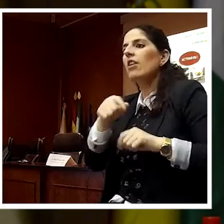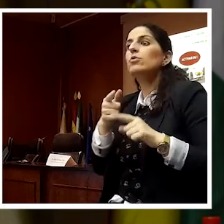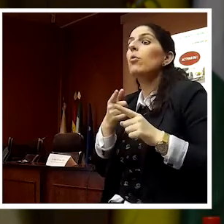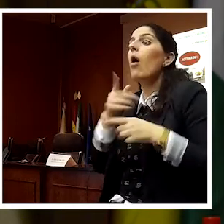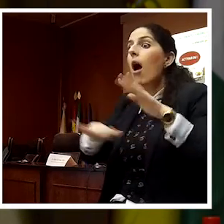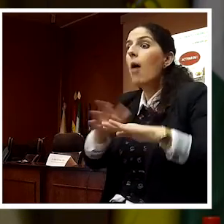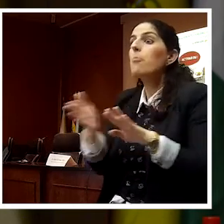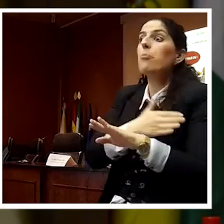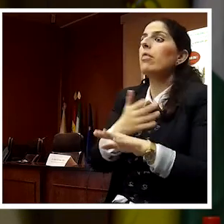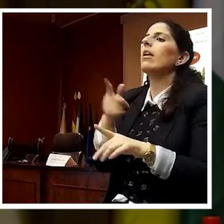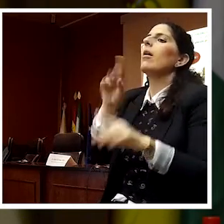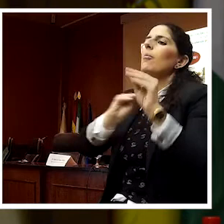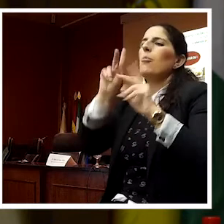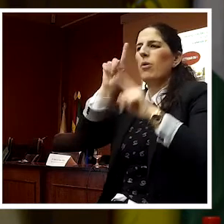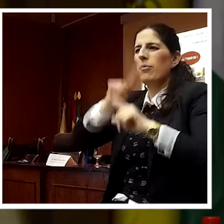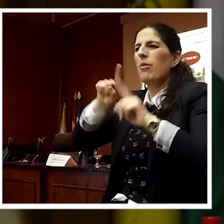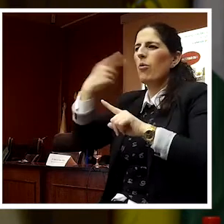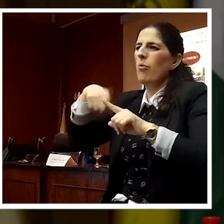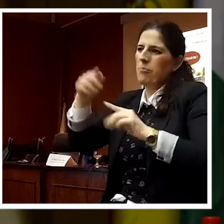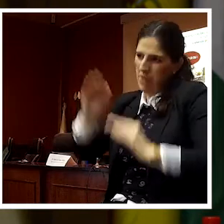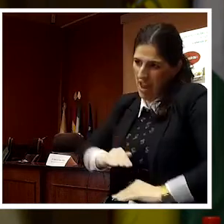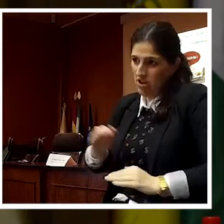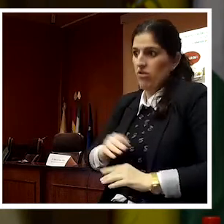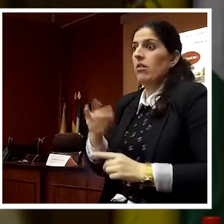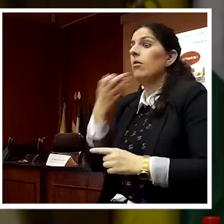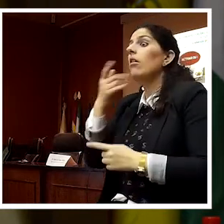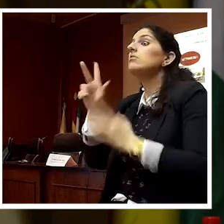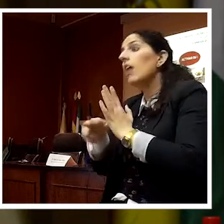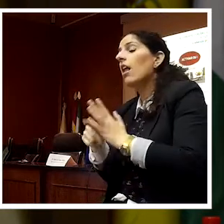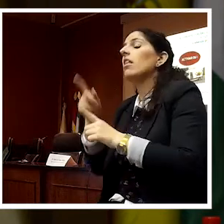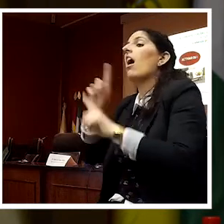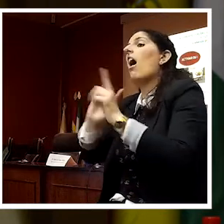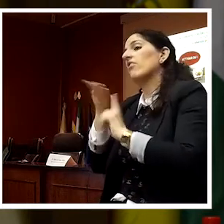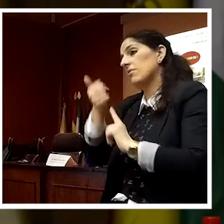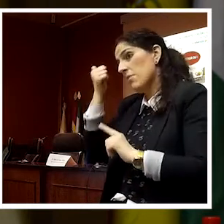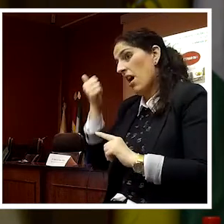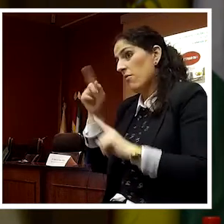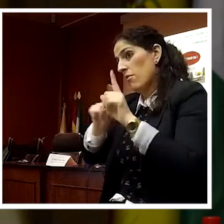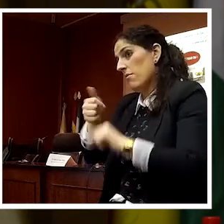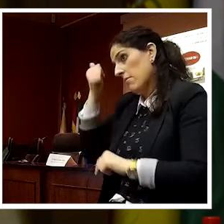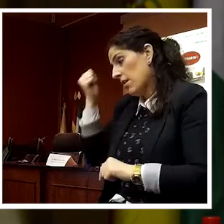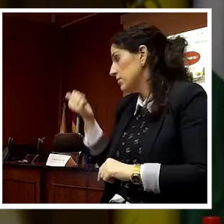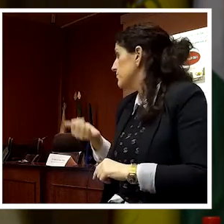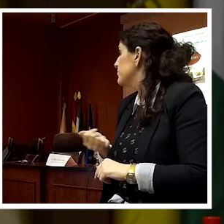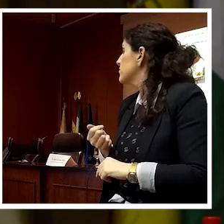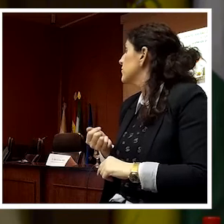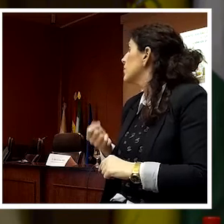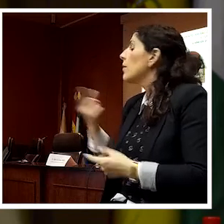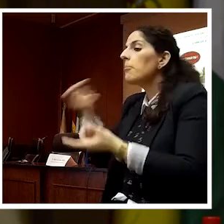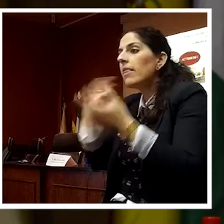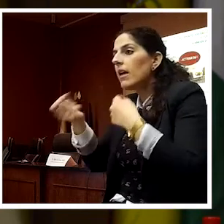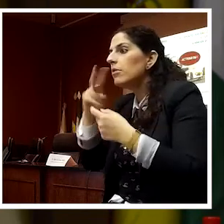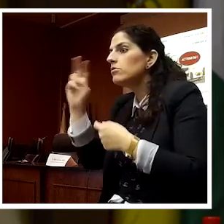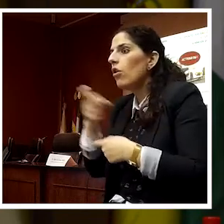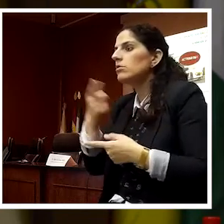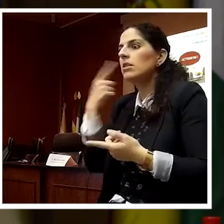medicamentos y con técnicas de cateterismo que te pueden quitar el ictus. ¿Qué quiere decir esto? Pues una persona que le da